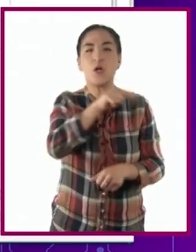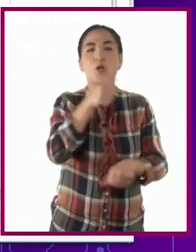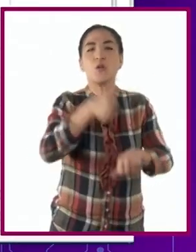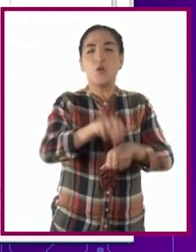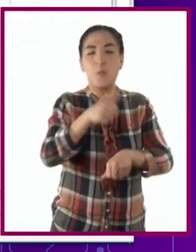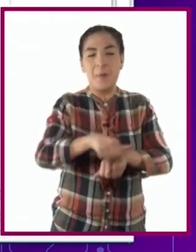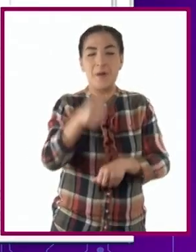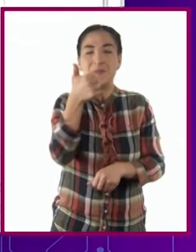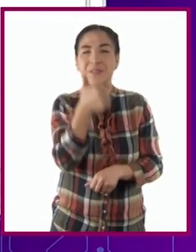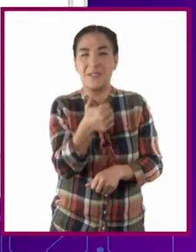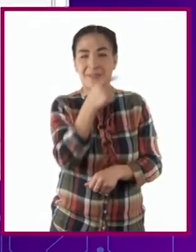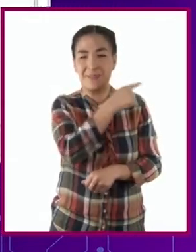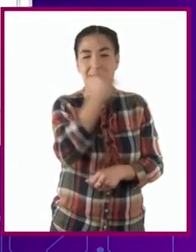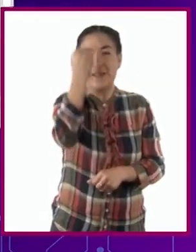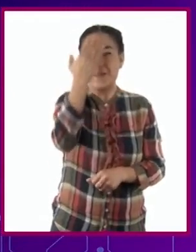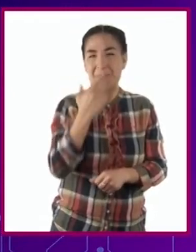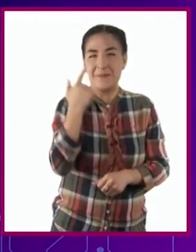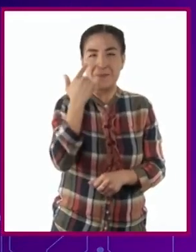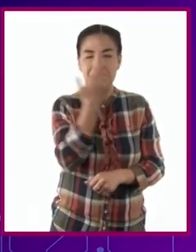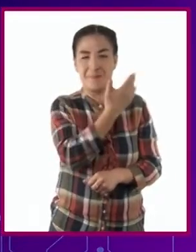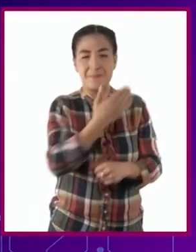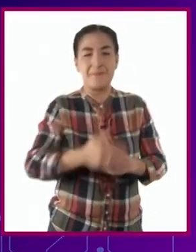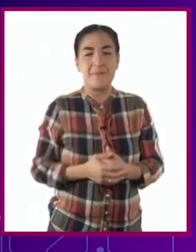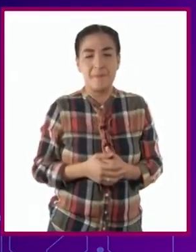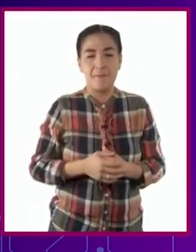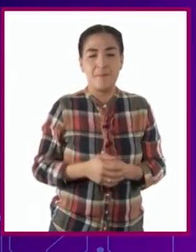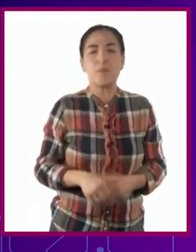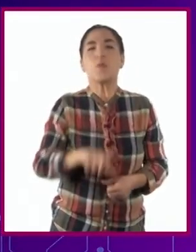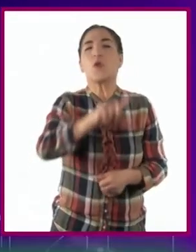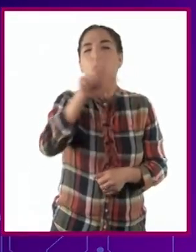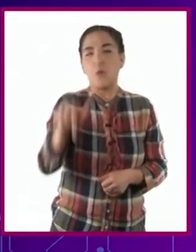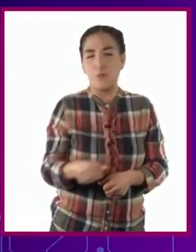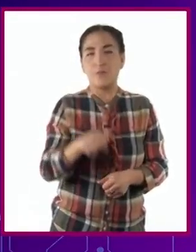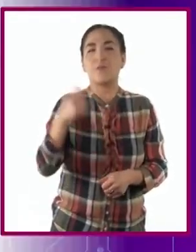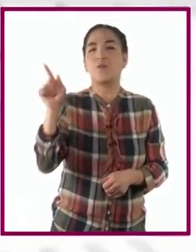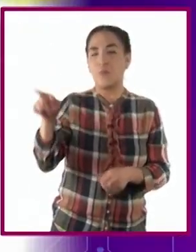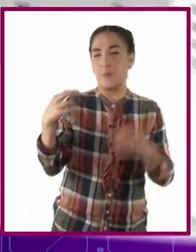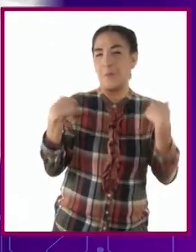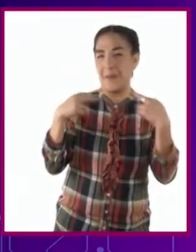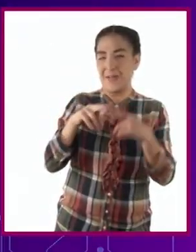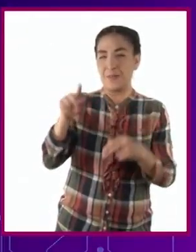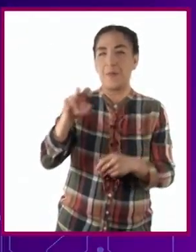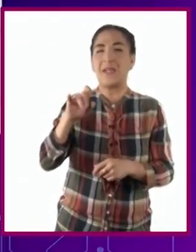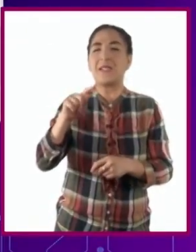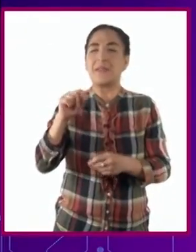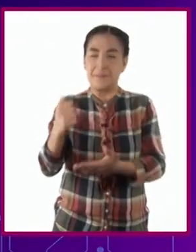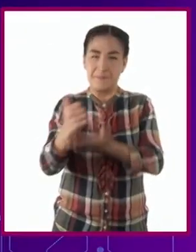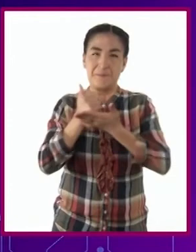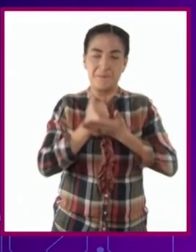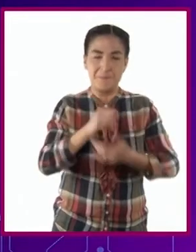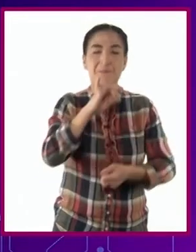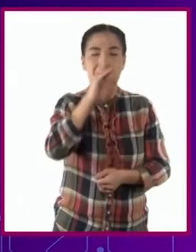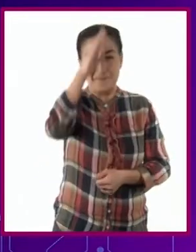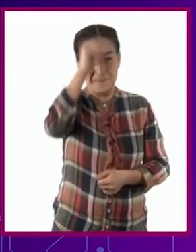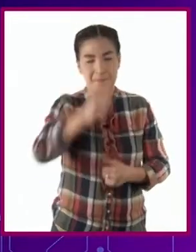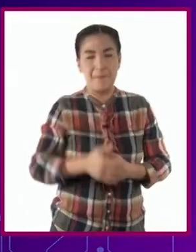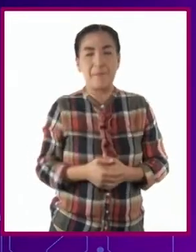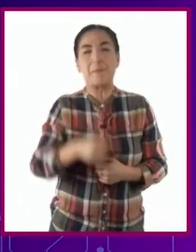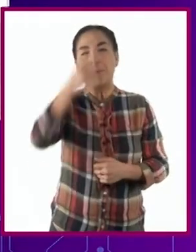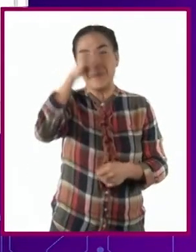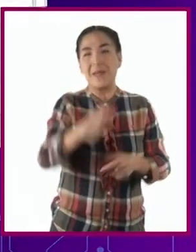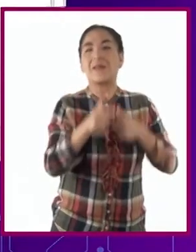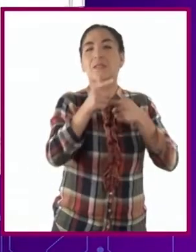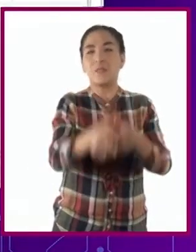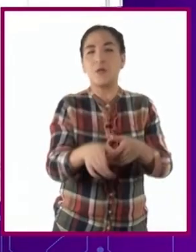en la imagen. Vamos al siguiente paso, profesor Valentín. De acuerdo, colega. Para continuar con